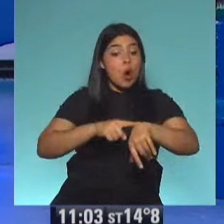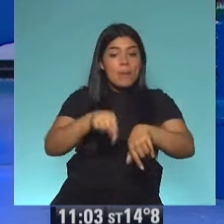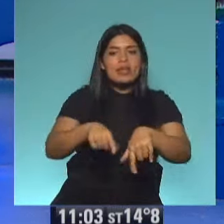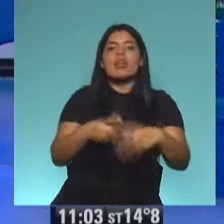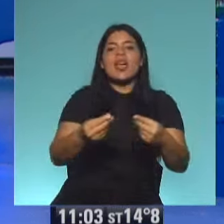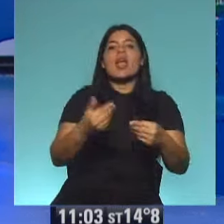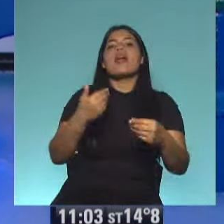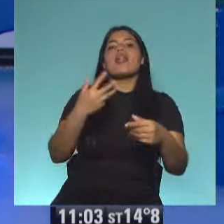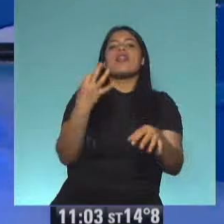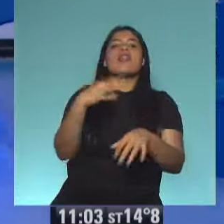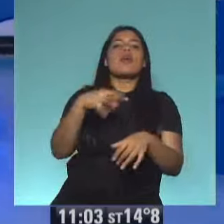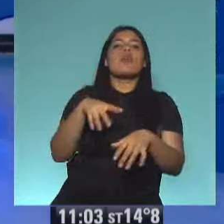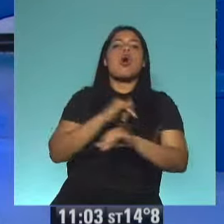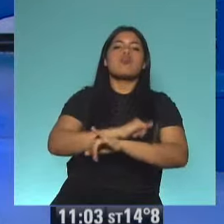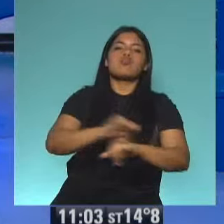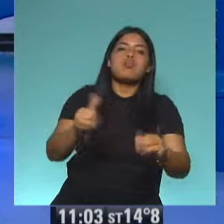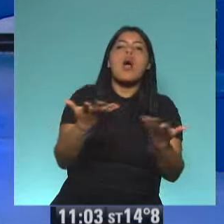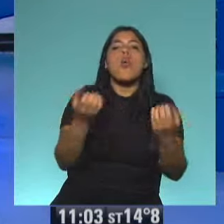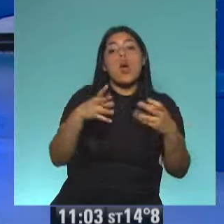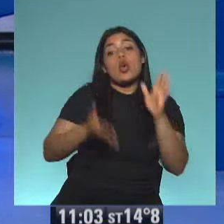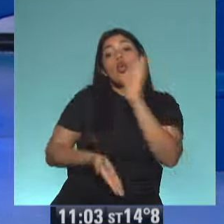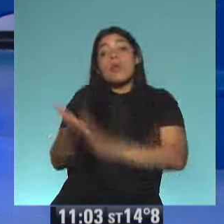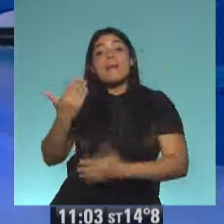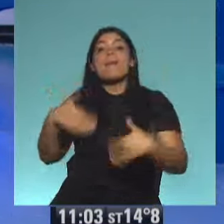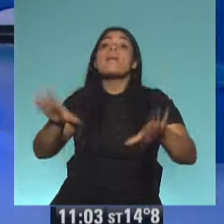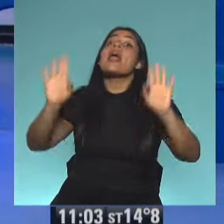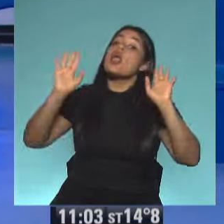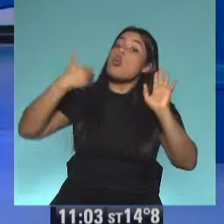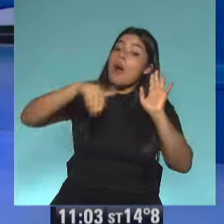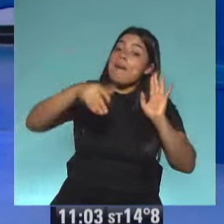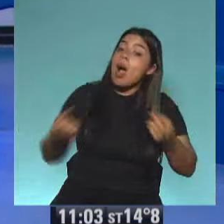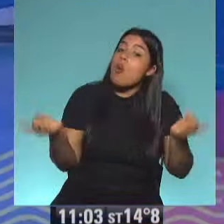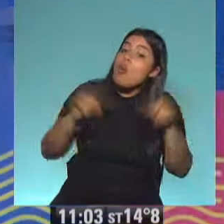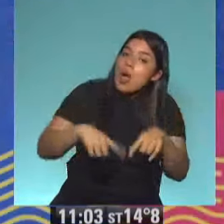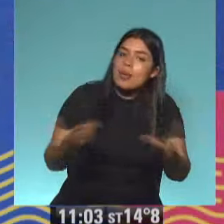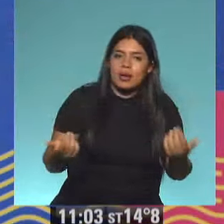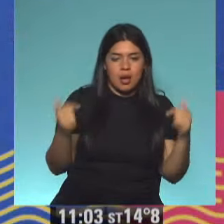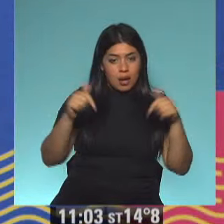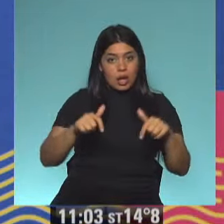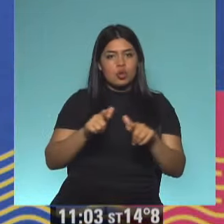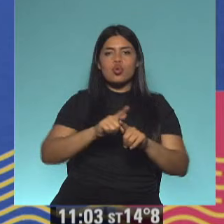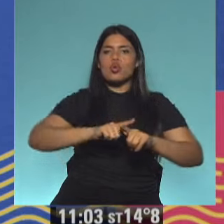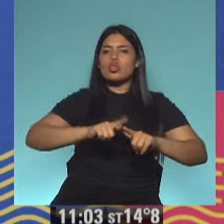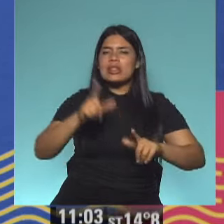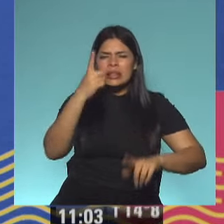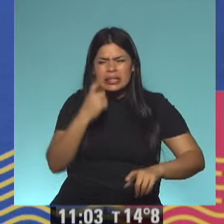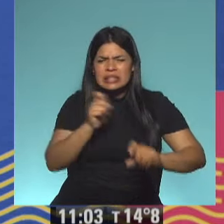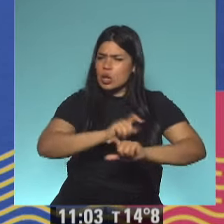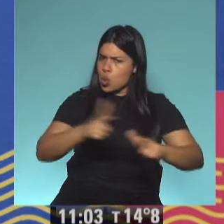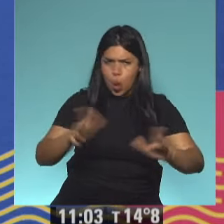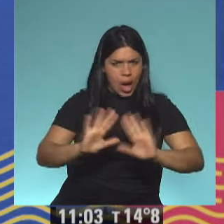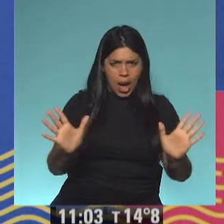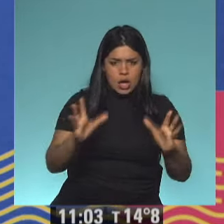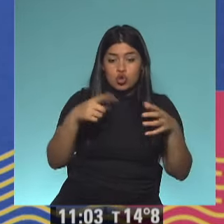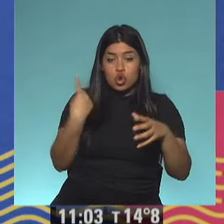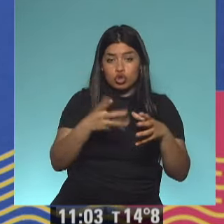volver. Vamos a volver y va a volver la alegría, va a volver la murga. A ver cómo empieza esta letra. Dice, no hay tristeza, no hay tristeza si esta murga se retira.